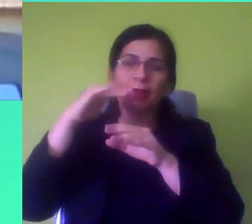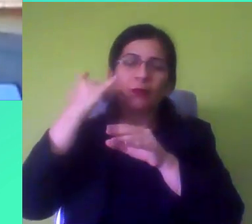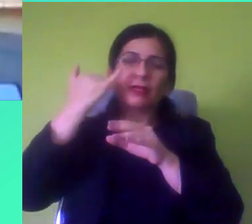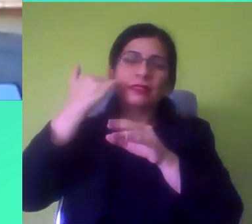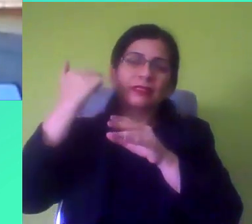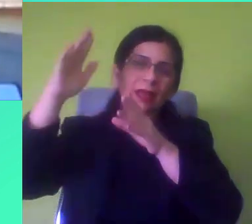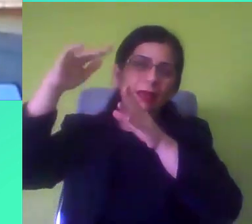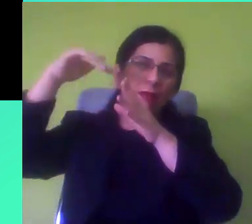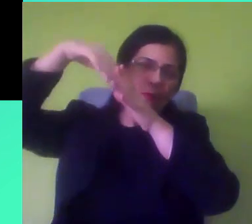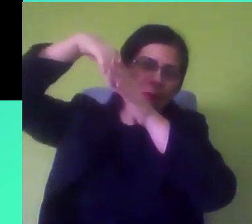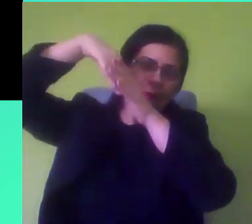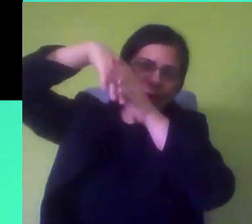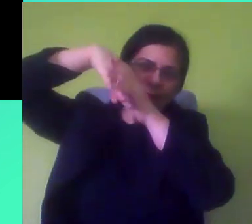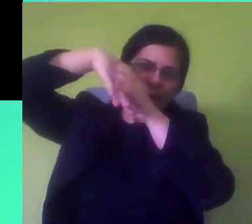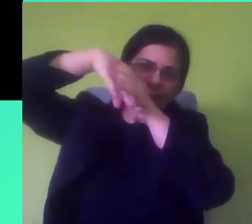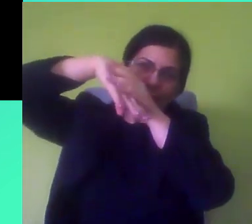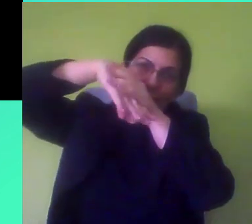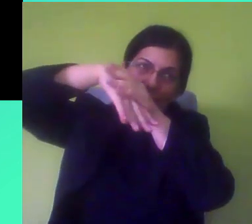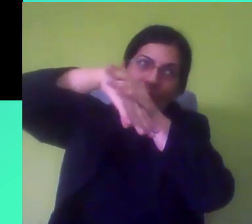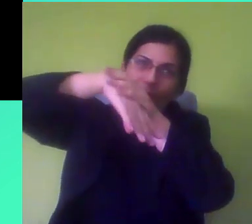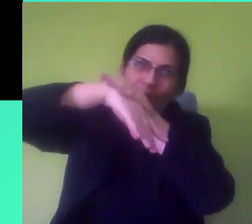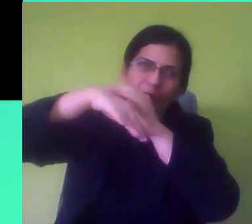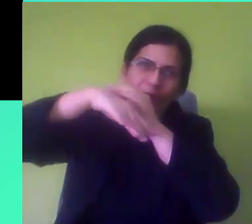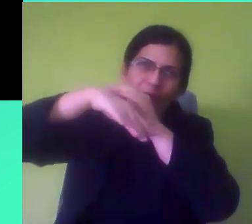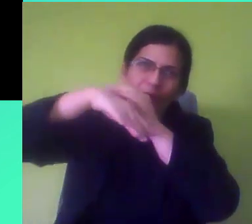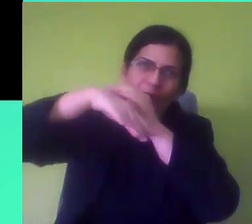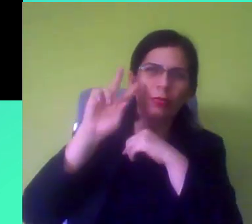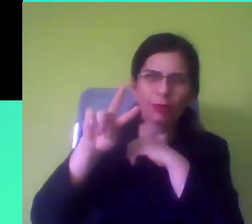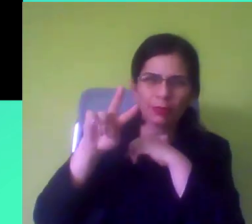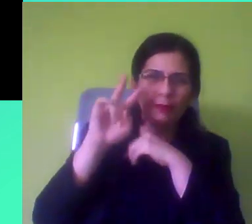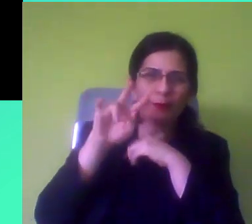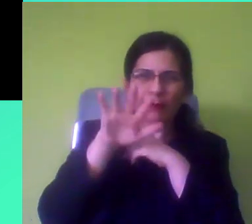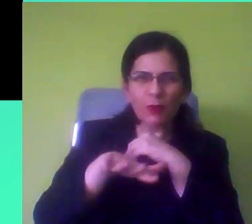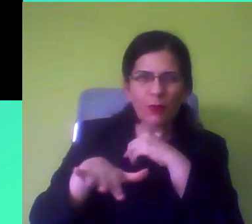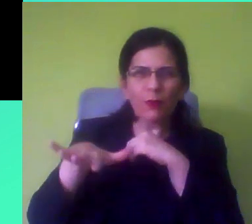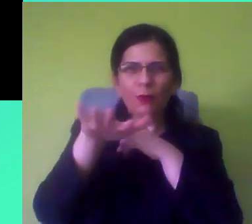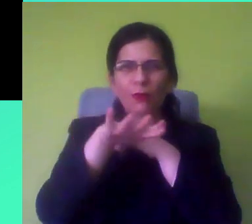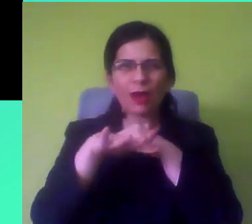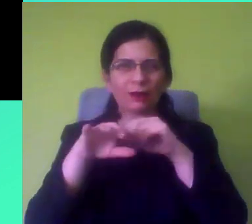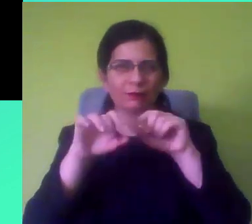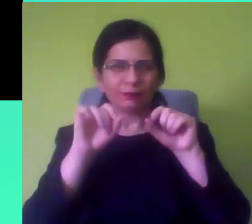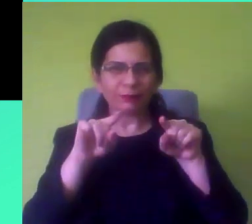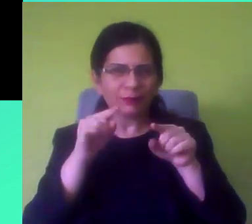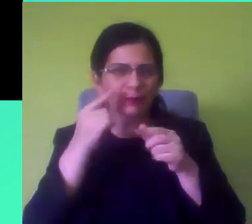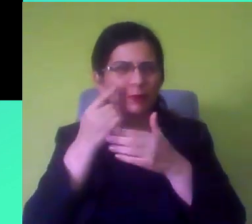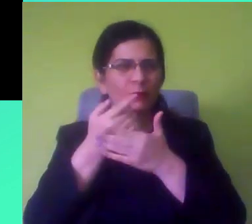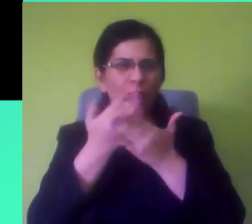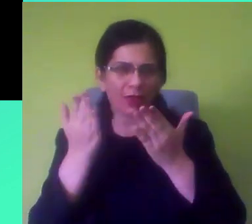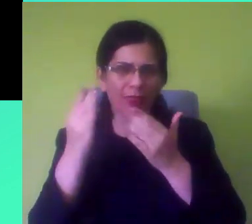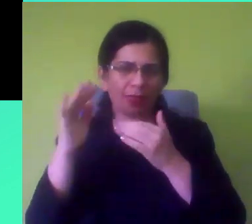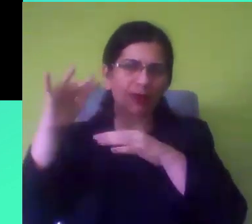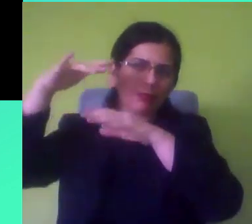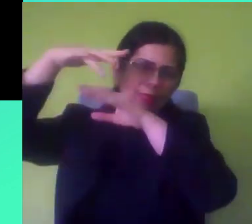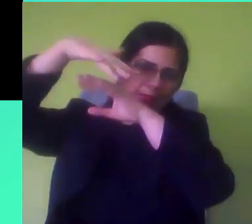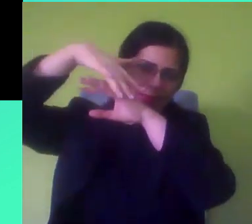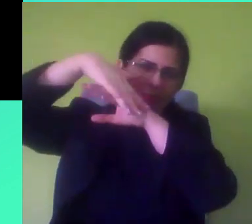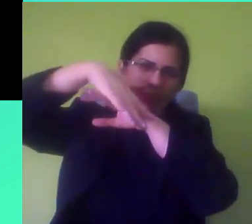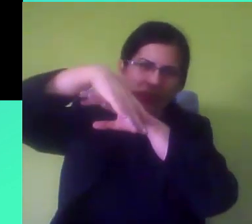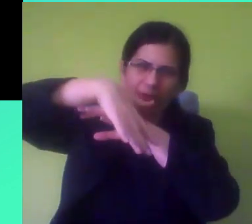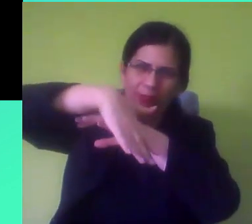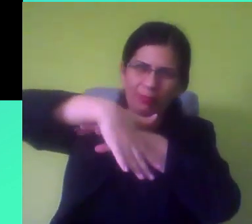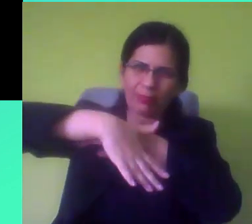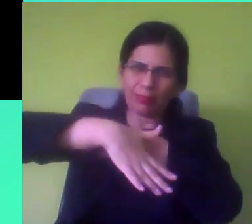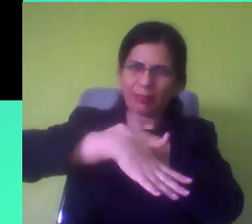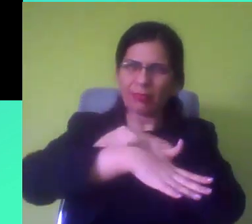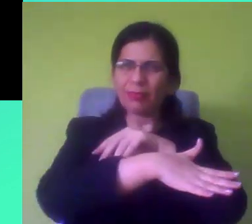traspasa esa línea o esa zona que se conoce como la zona de acumulación, hacia una zona de menor altitud, que